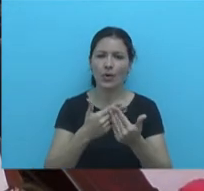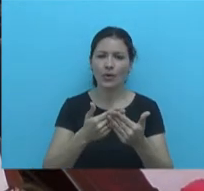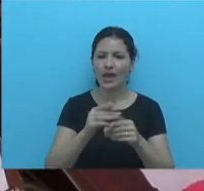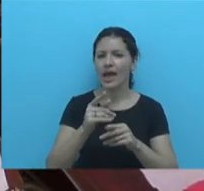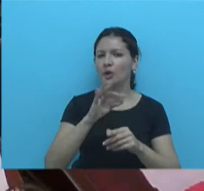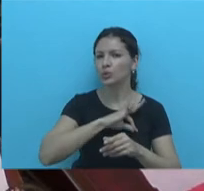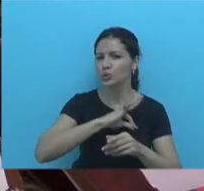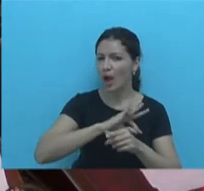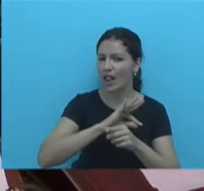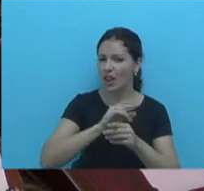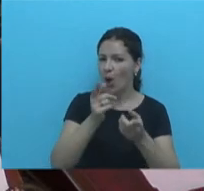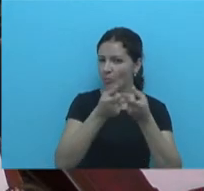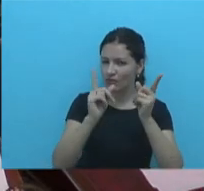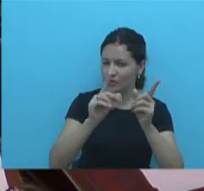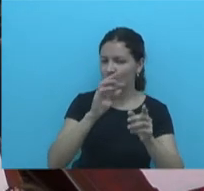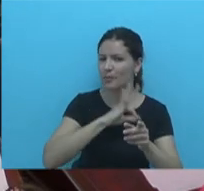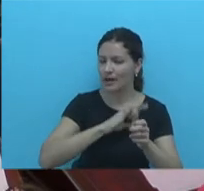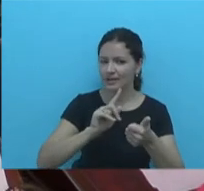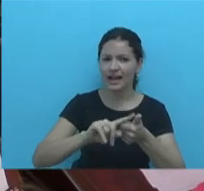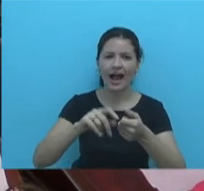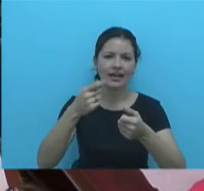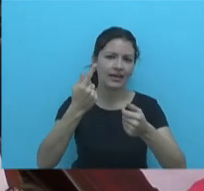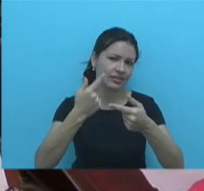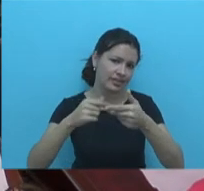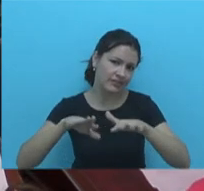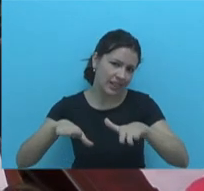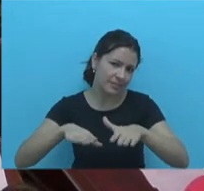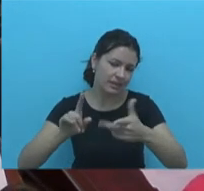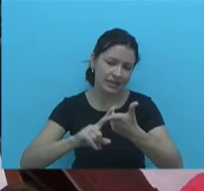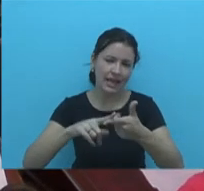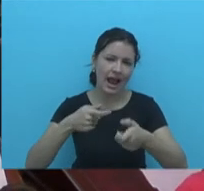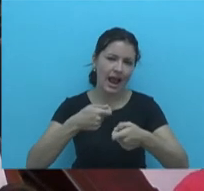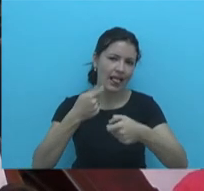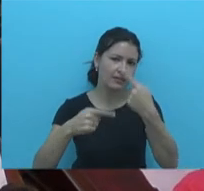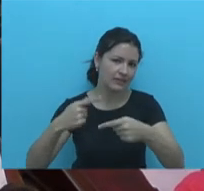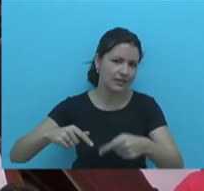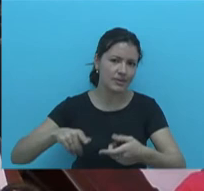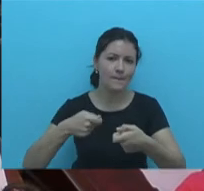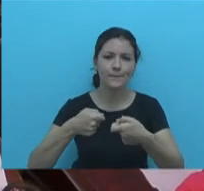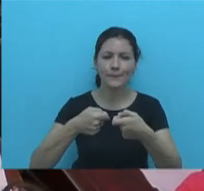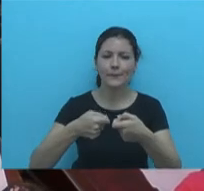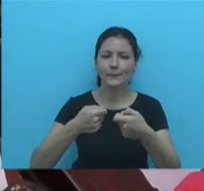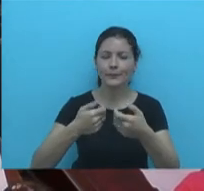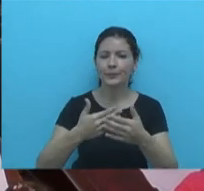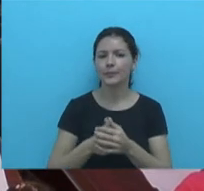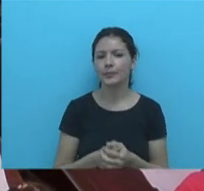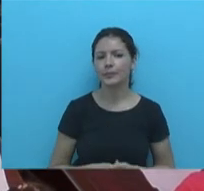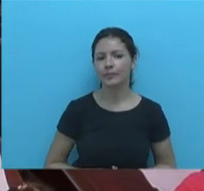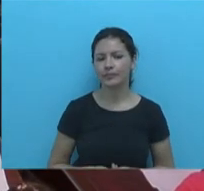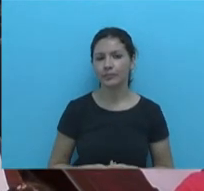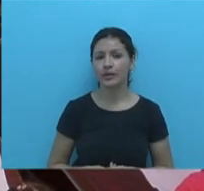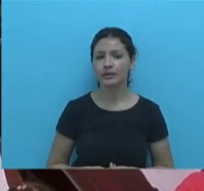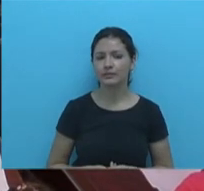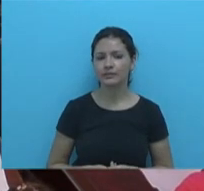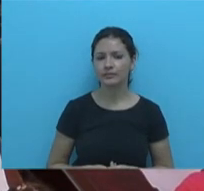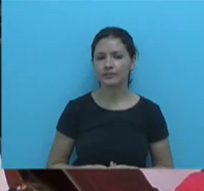costos de mantenimiento de la institución, con el objetivo de que los cursos sean sustentables en el tiempo. Artículo